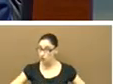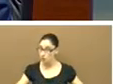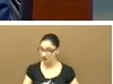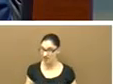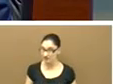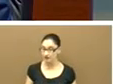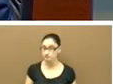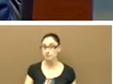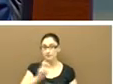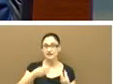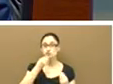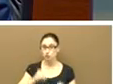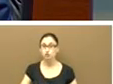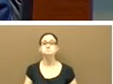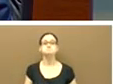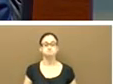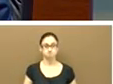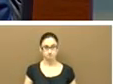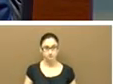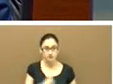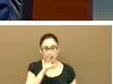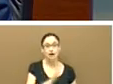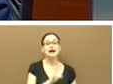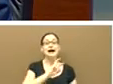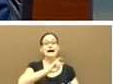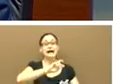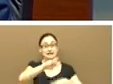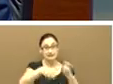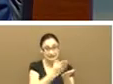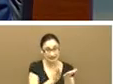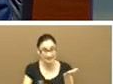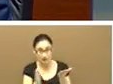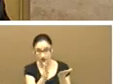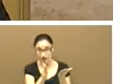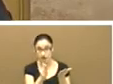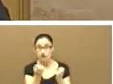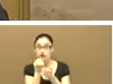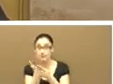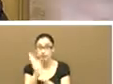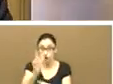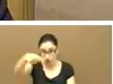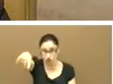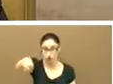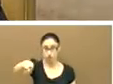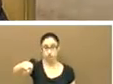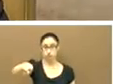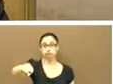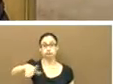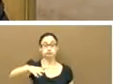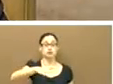enmienda de sustitución. La que sí que viva es la transaccional planteada por su señoría, que la conocen el resto de los